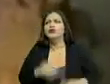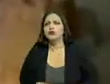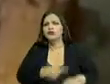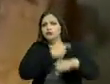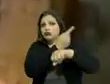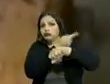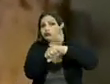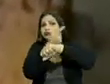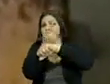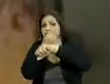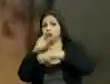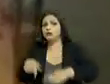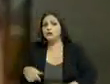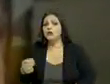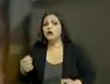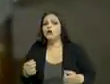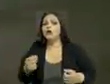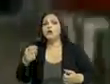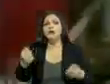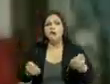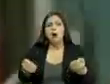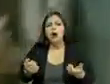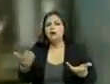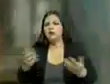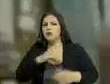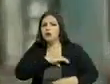persecución de los antisociales.